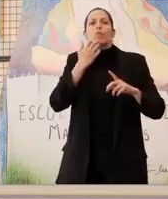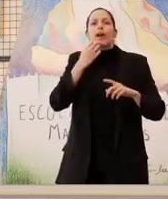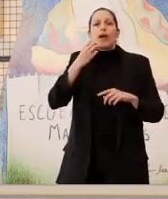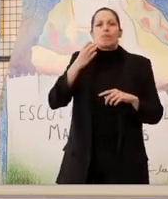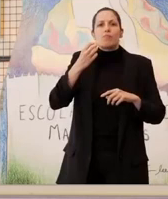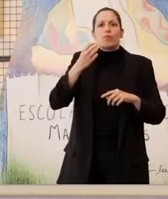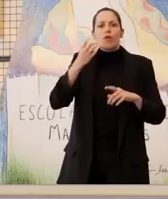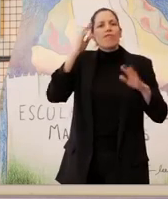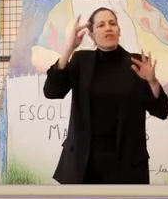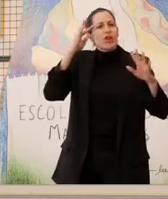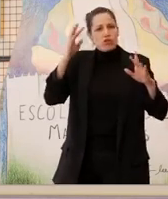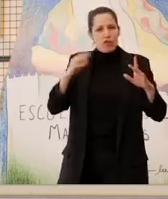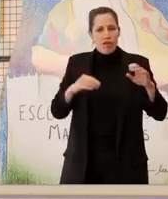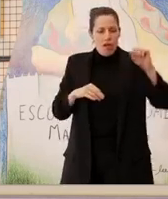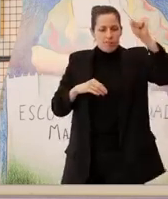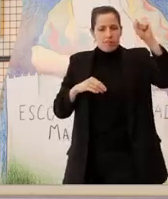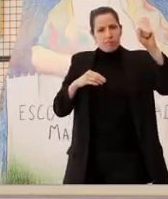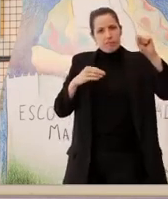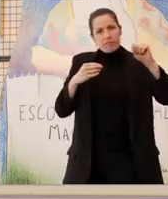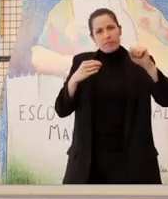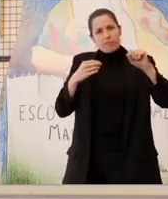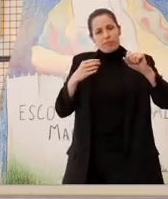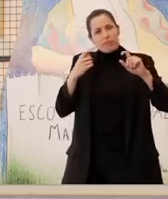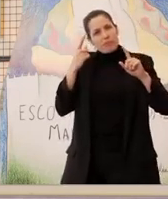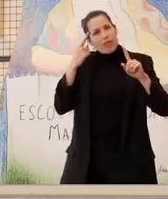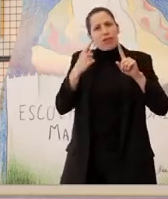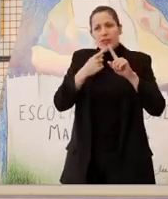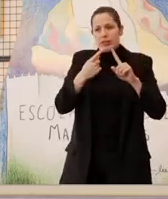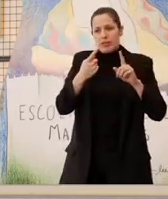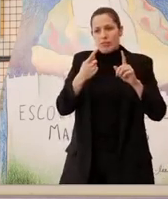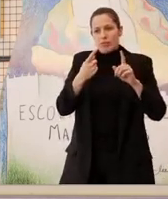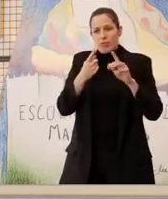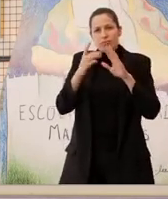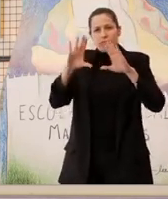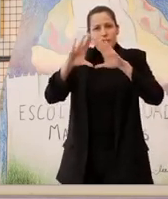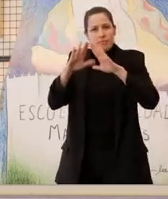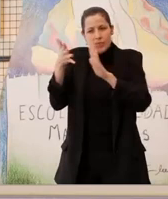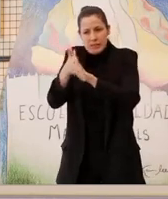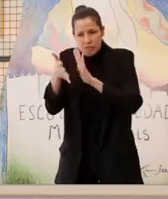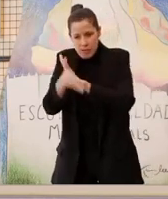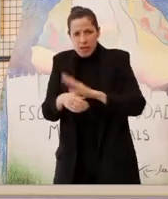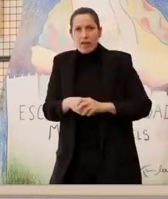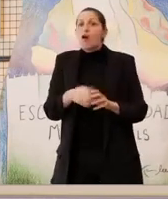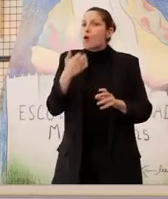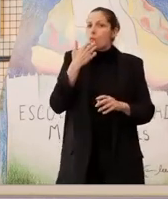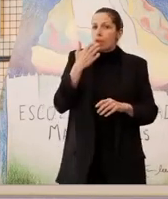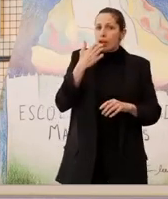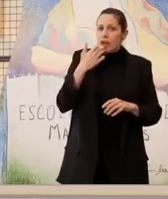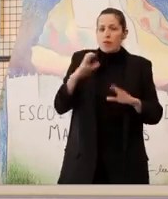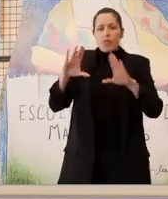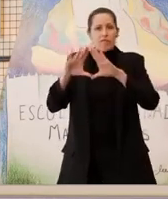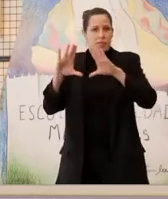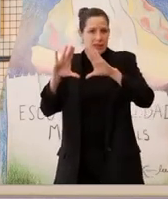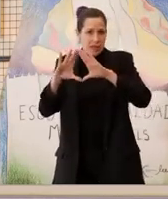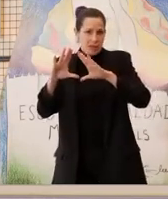pegajoso forma parte de la historia del feminismo las sufragistas británicas hicieron Alianza con